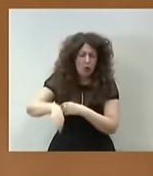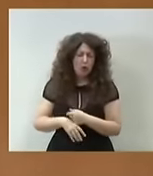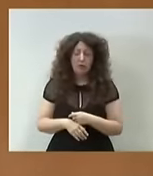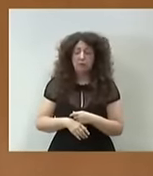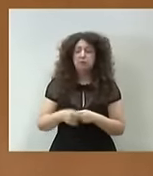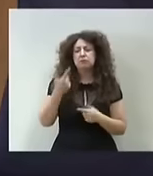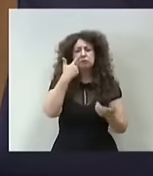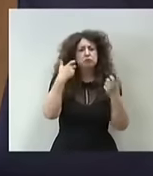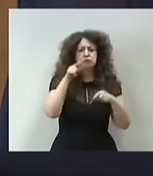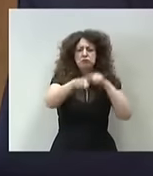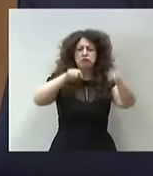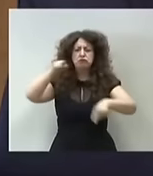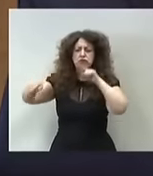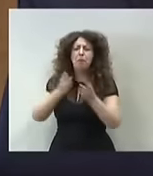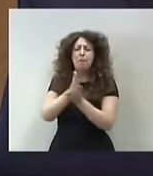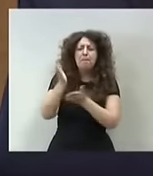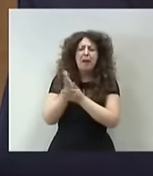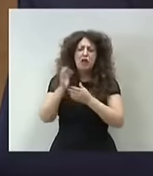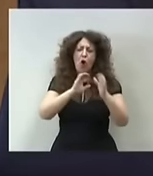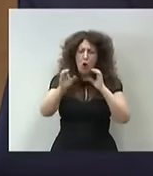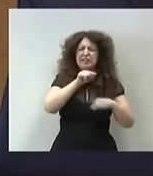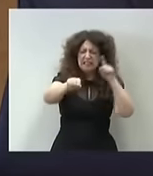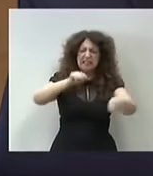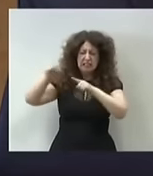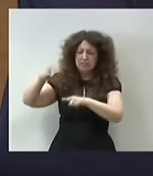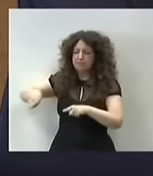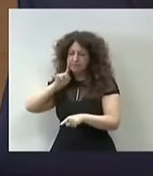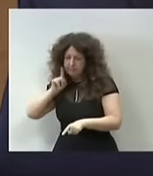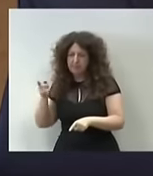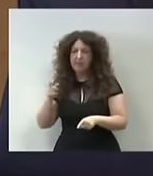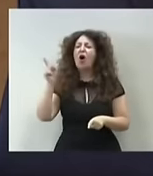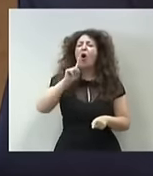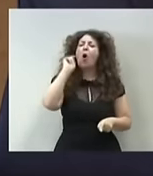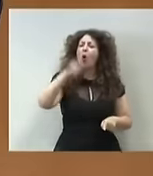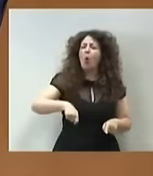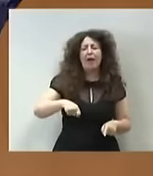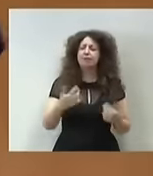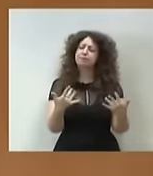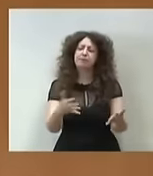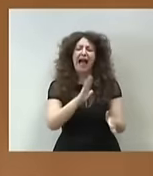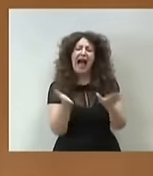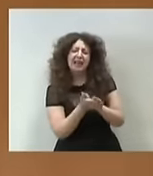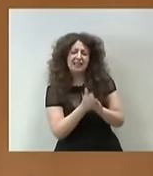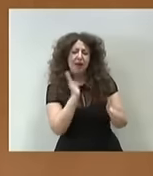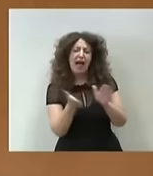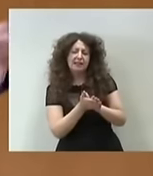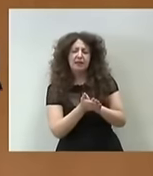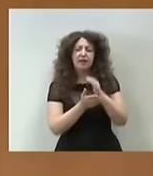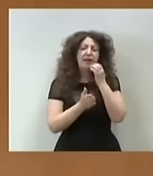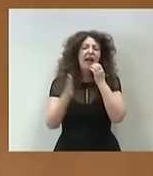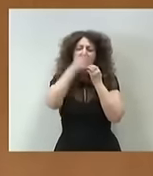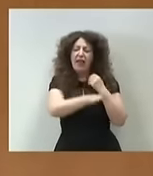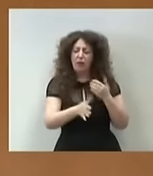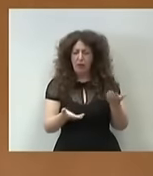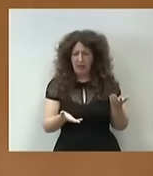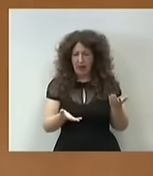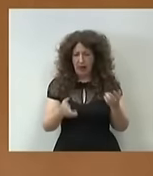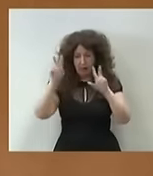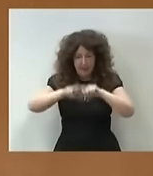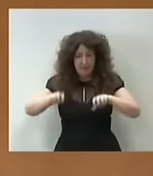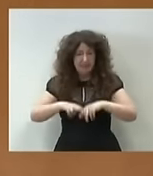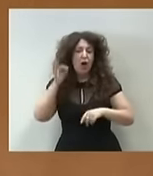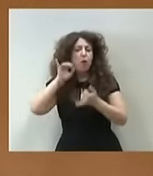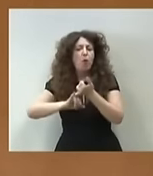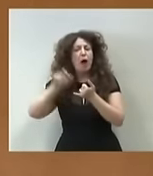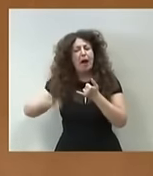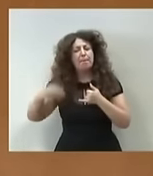medios de comunicación, tratando de decirle a los jueces, como dijo el señor Bolaño, que se archive cuanto antes la querella presentada, la denuncia y la investigación de la mujer